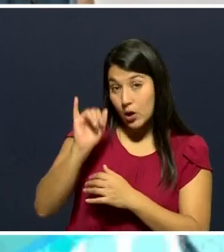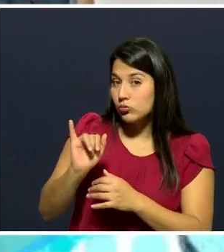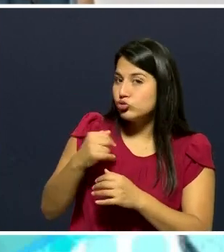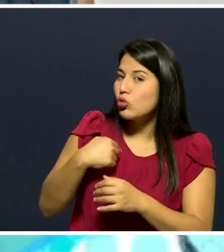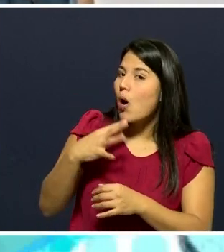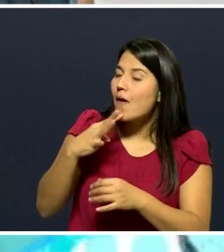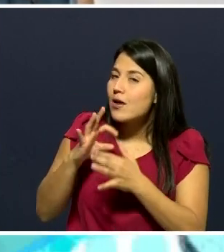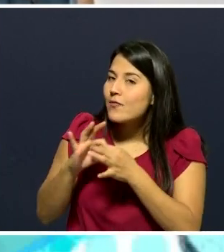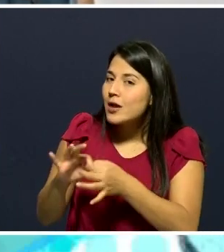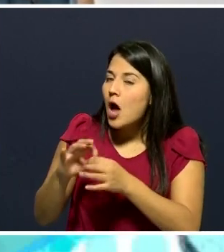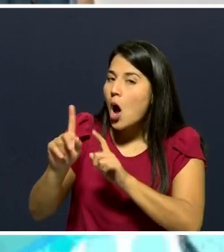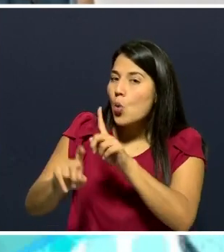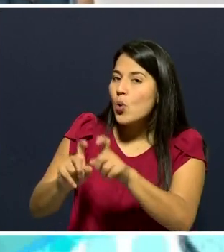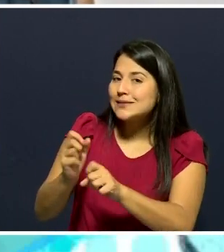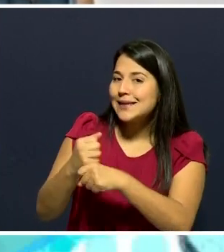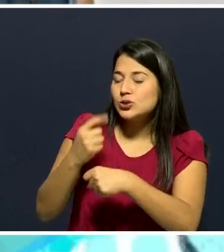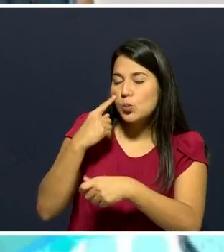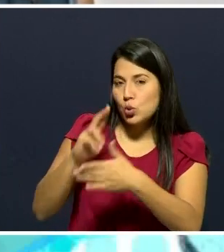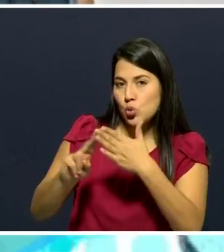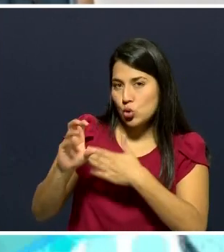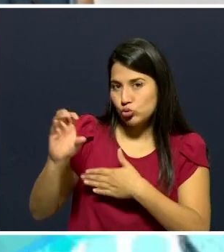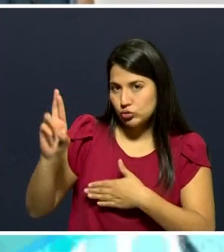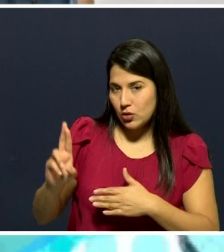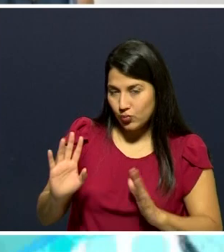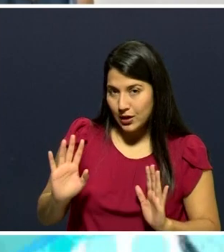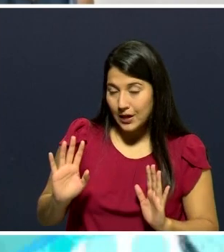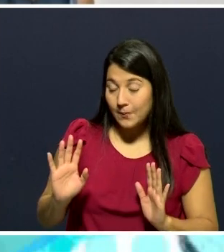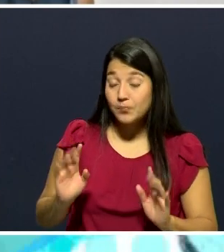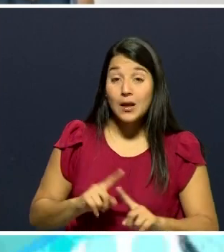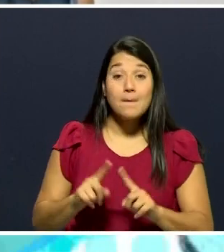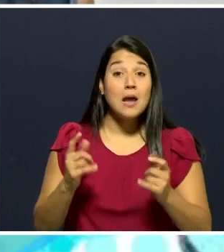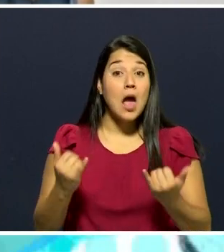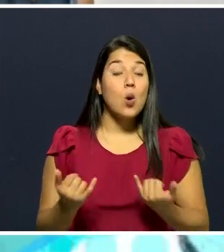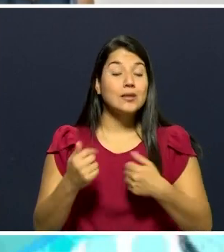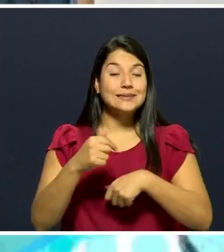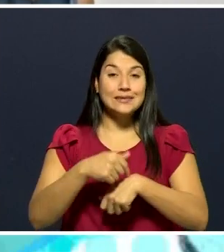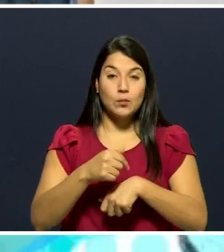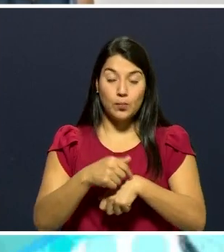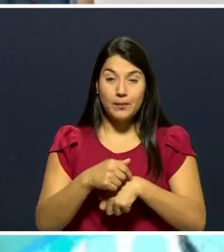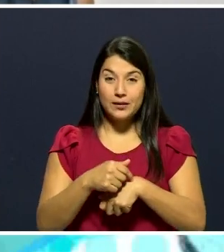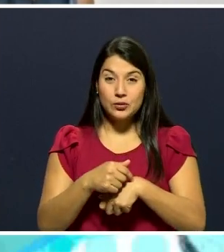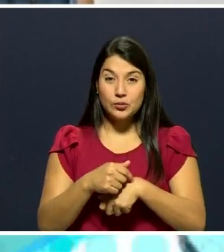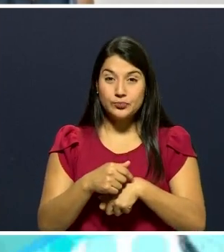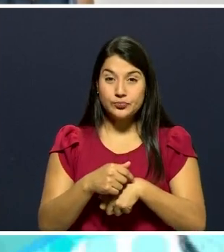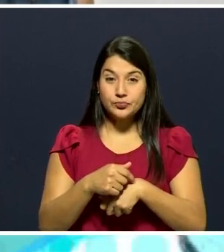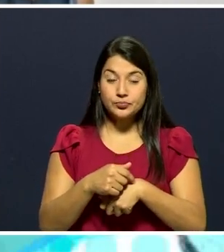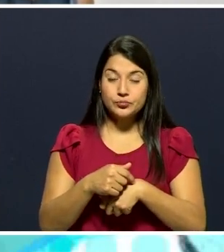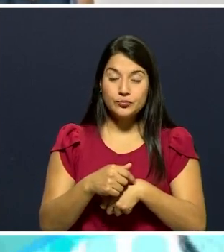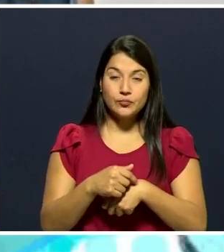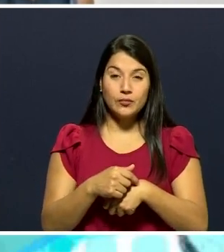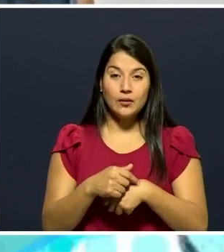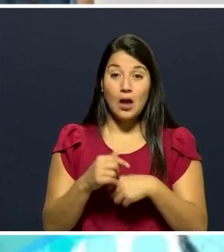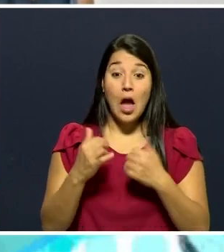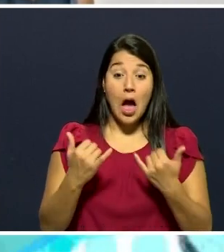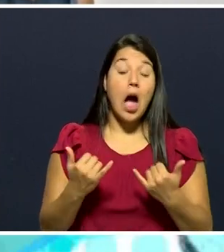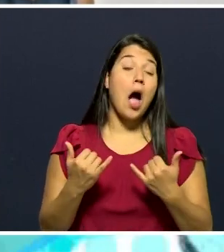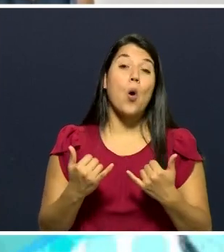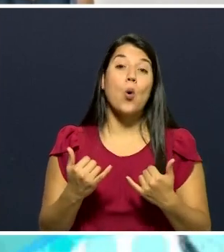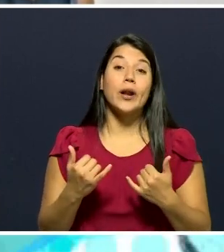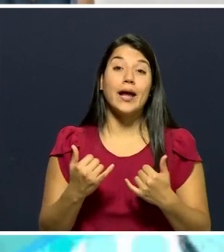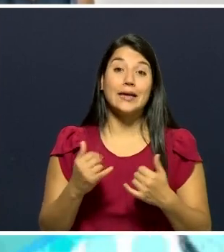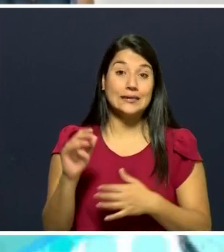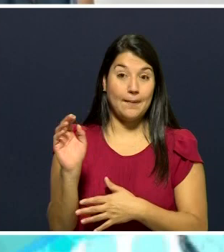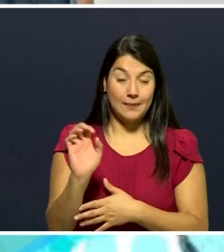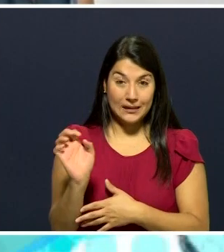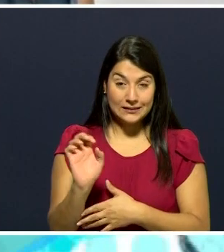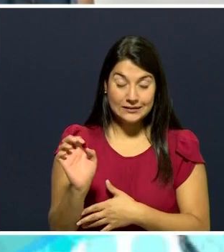¿Cuán sostenible es? No lo sabemos, pero en este momento, en este contexto de crisis, de